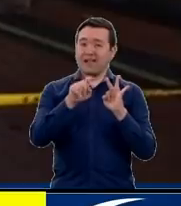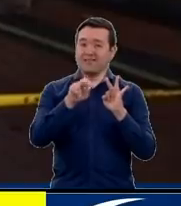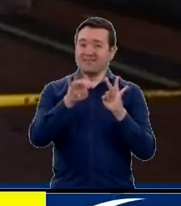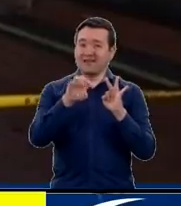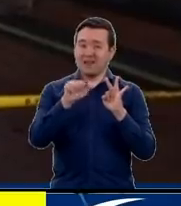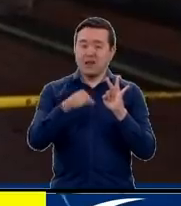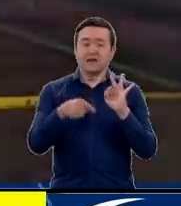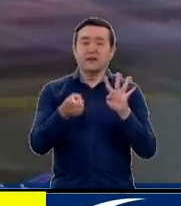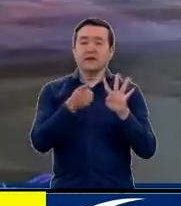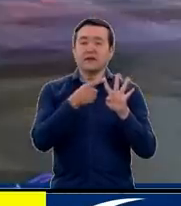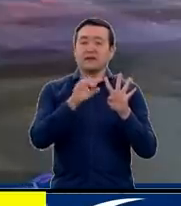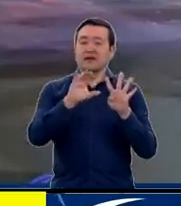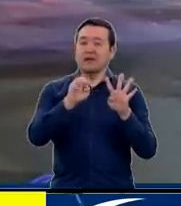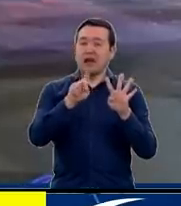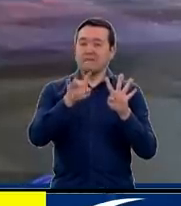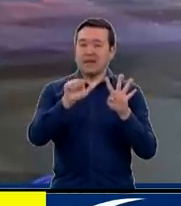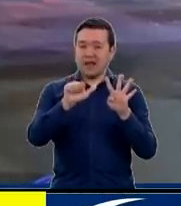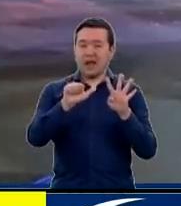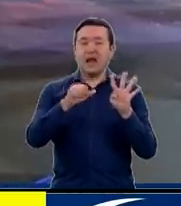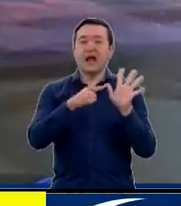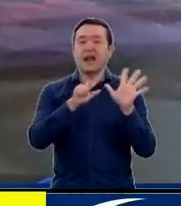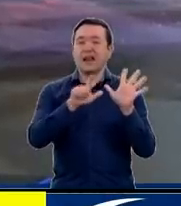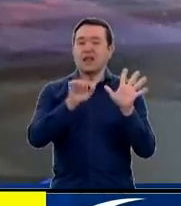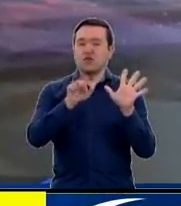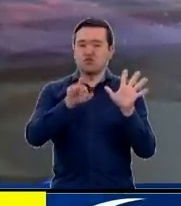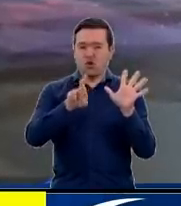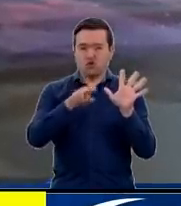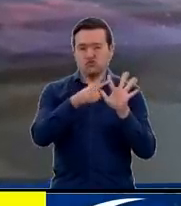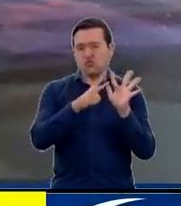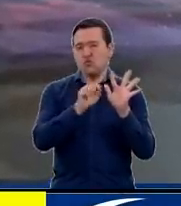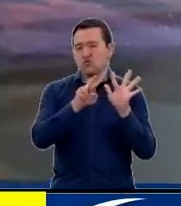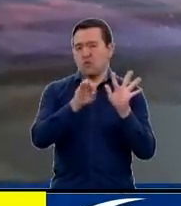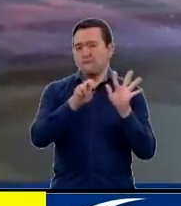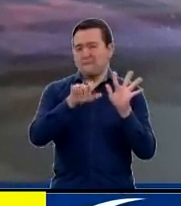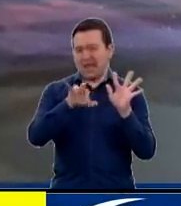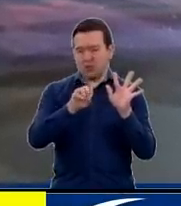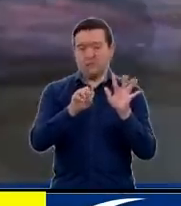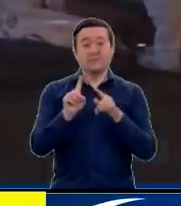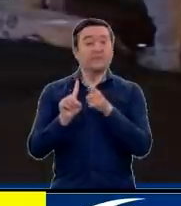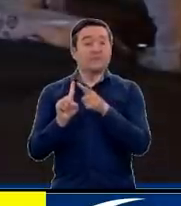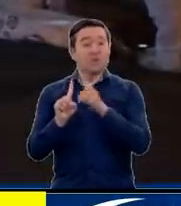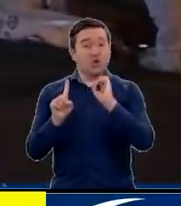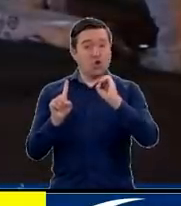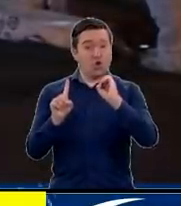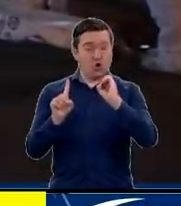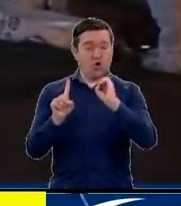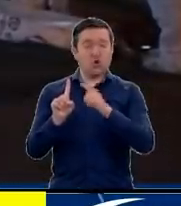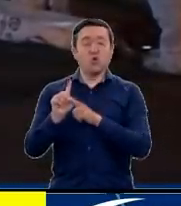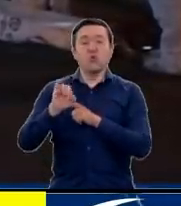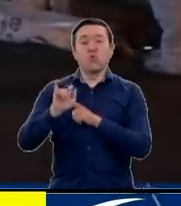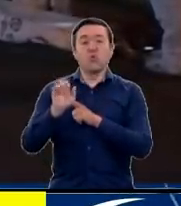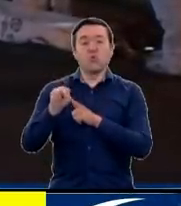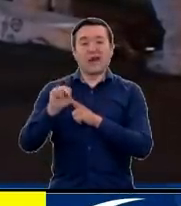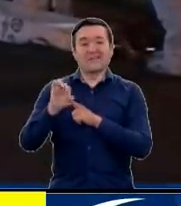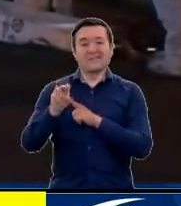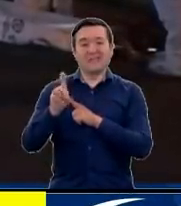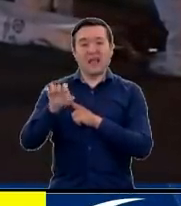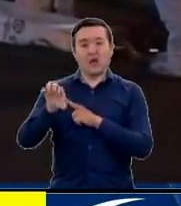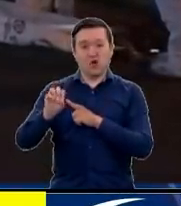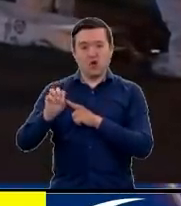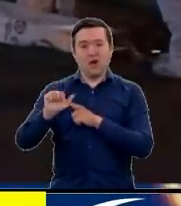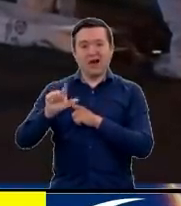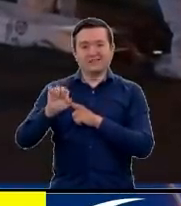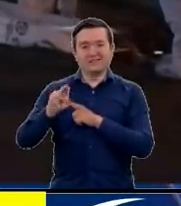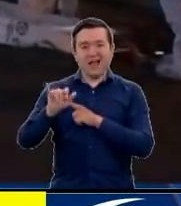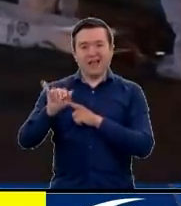y Camila y Leonor Romero. Esto en cuanto a las mujeres. El joven que murió fue Juan Diego Alzate. Hay otro